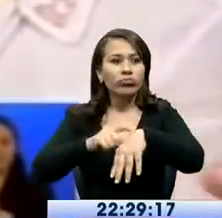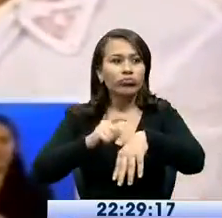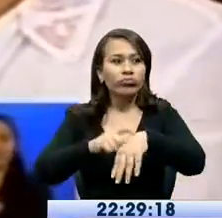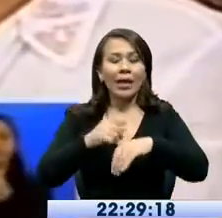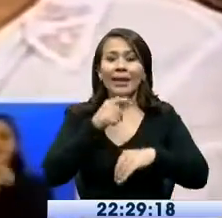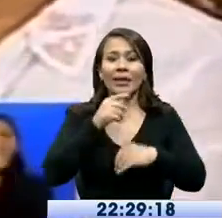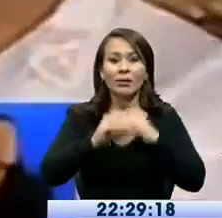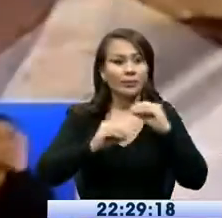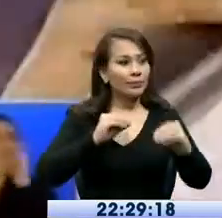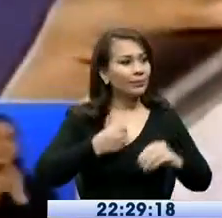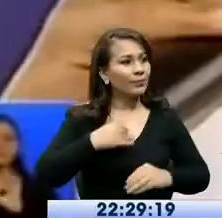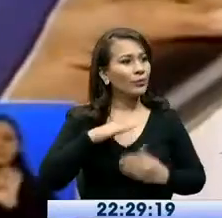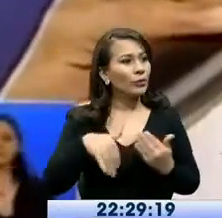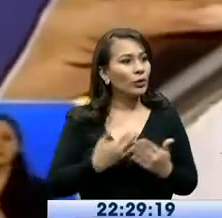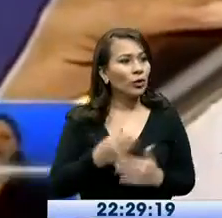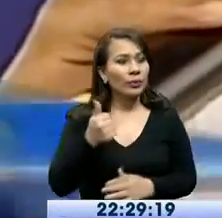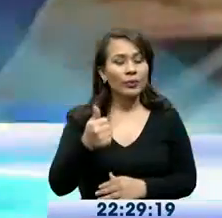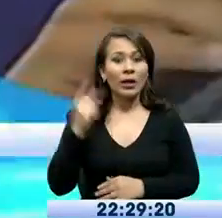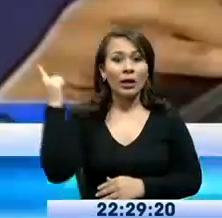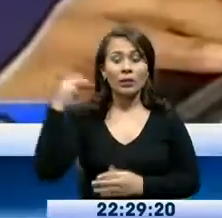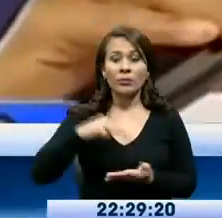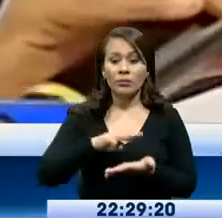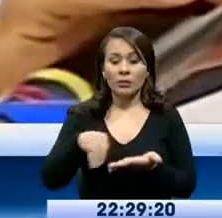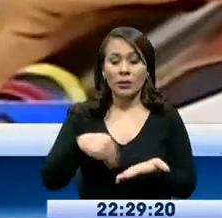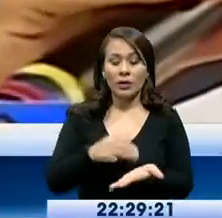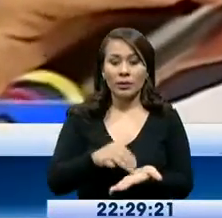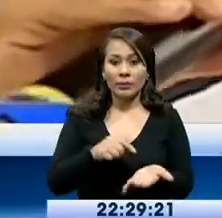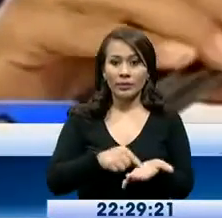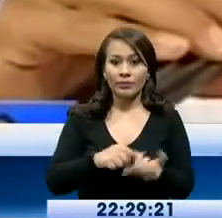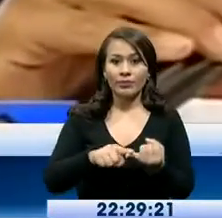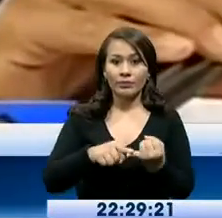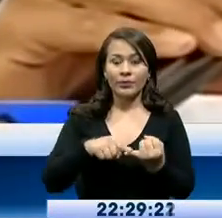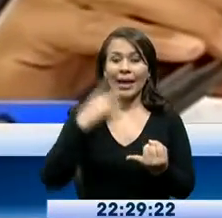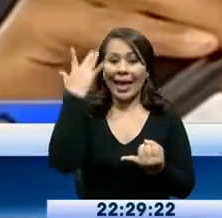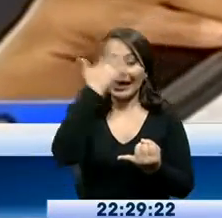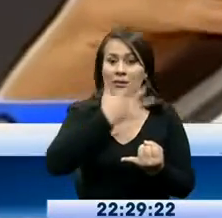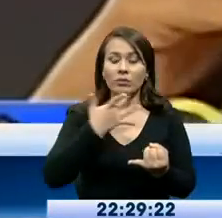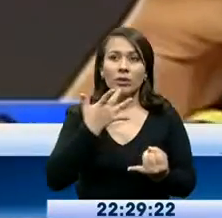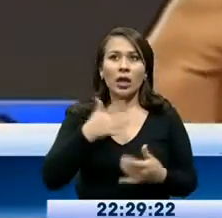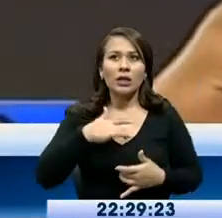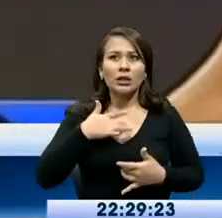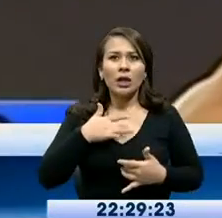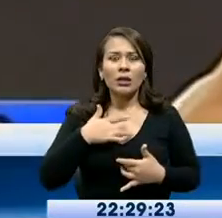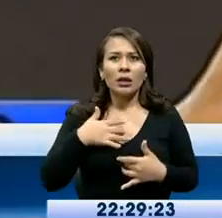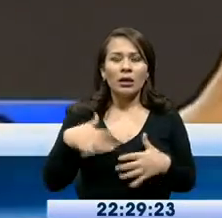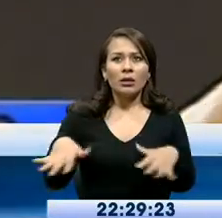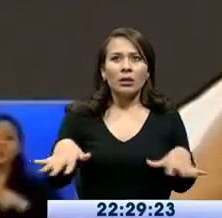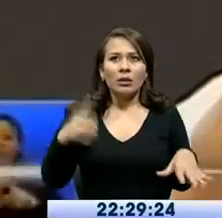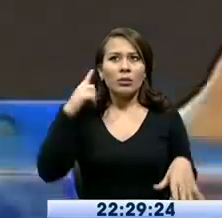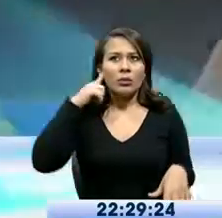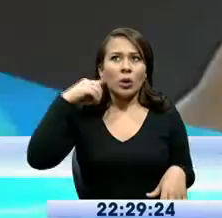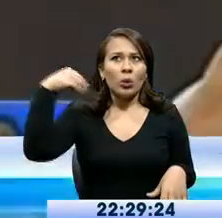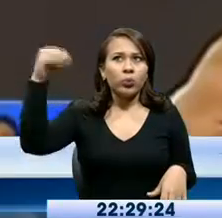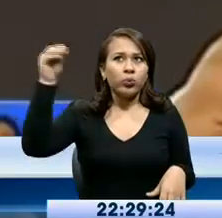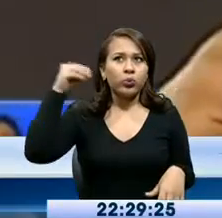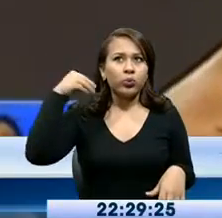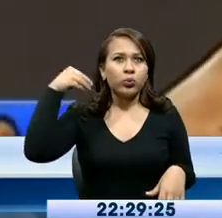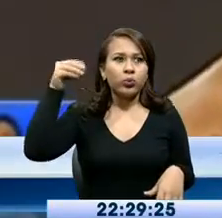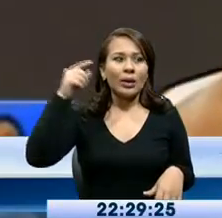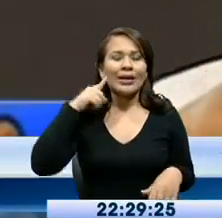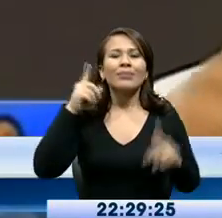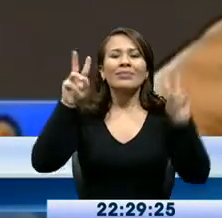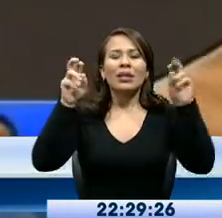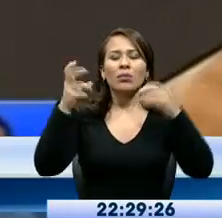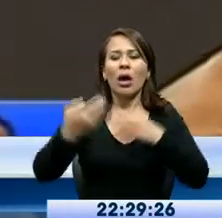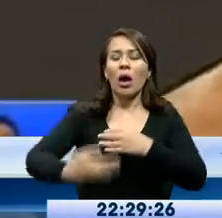completo en Manabí, en Esmeraldas, hay una alerta de tsunami, suenan las sirenas, se están haciendo simulacros, porque esto hay